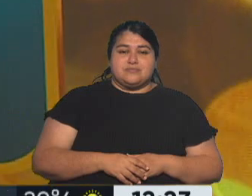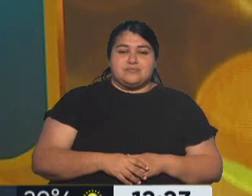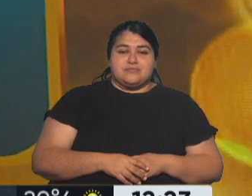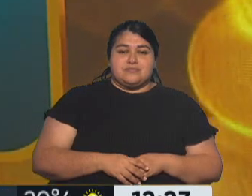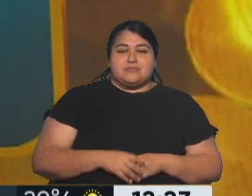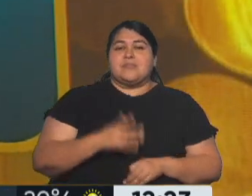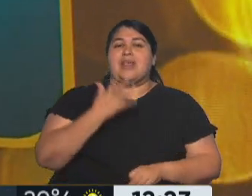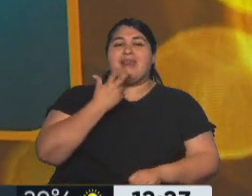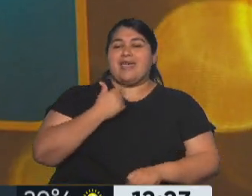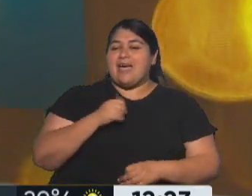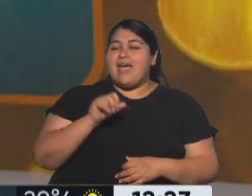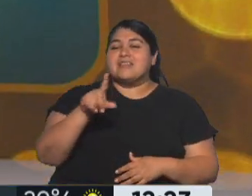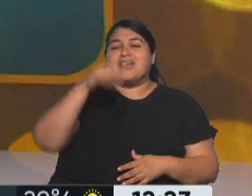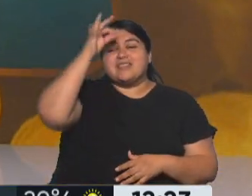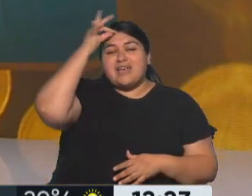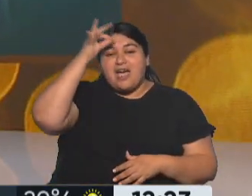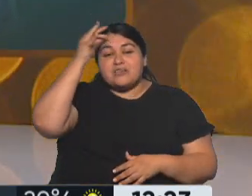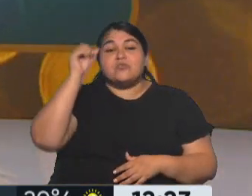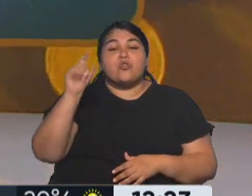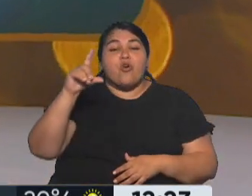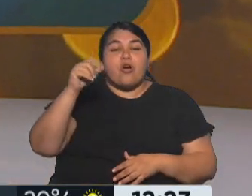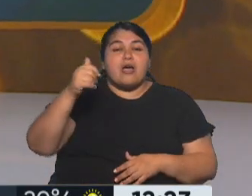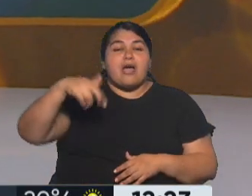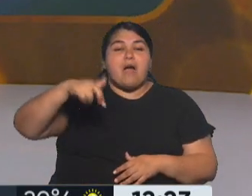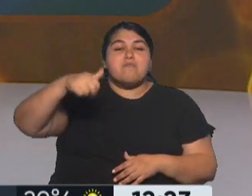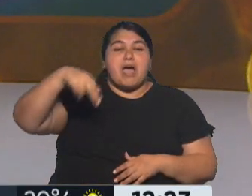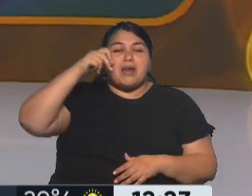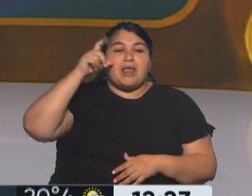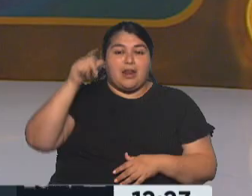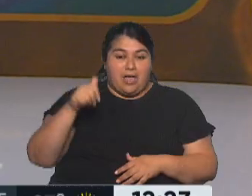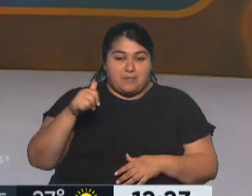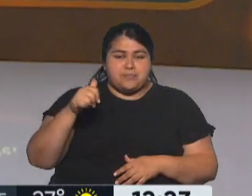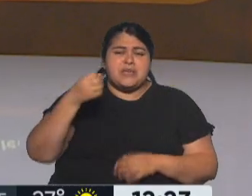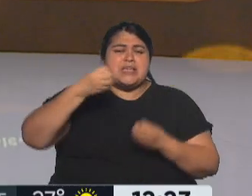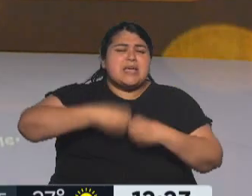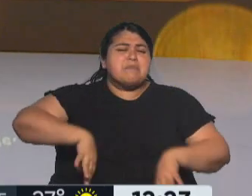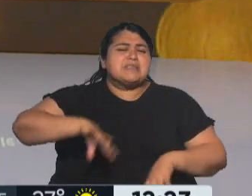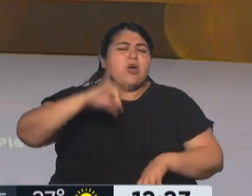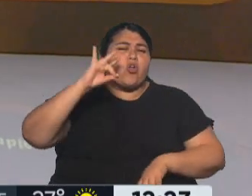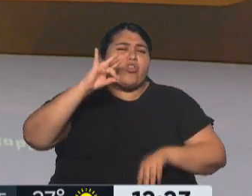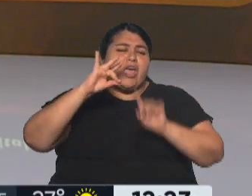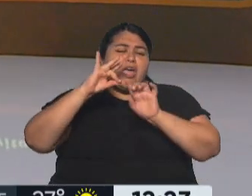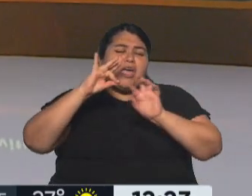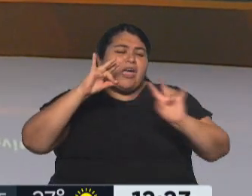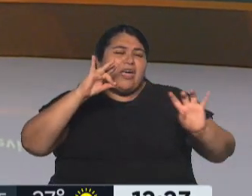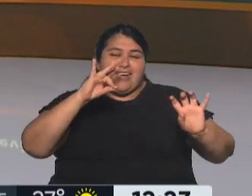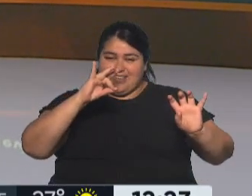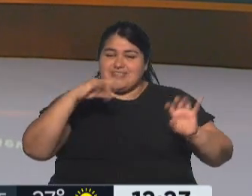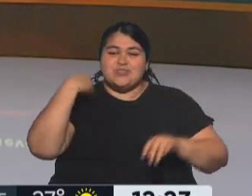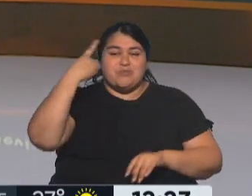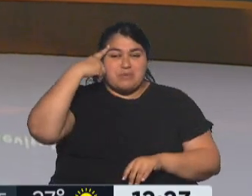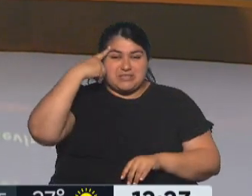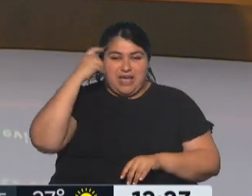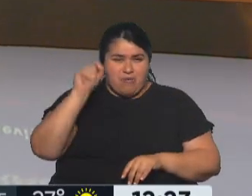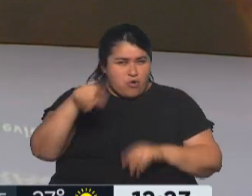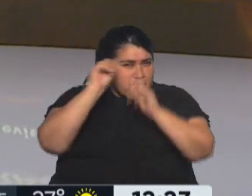al que le encanta el teatro es a Juan campanela empieza con d siete letras empezamos a imaginar o